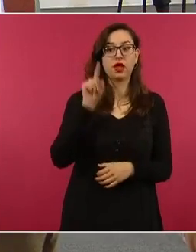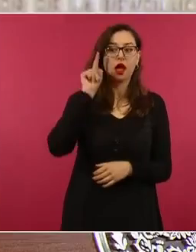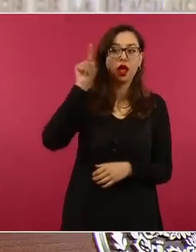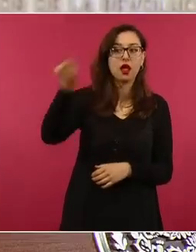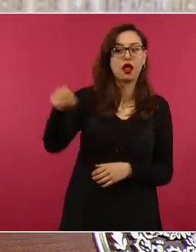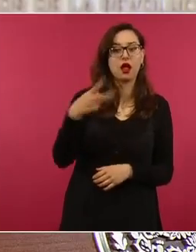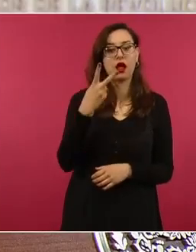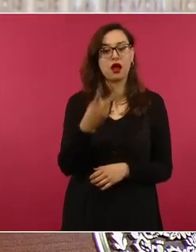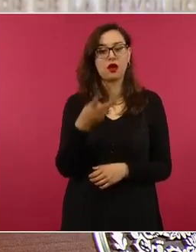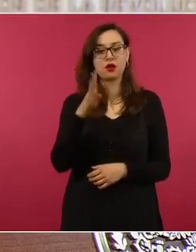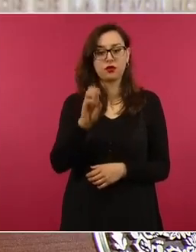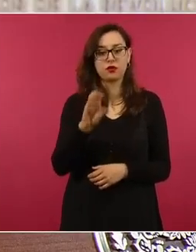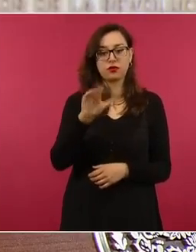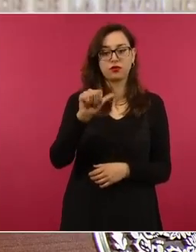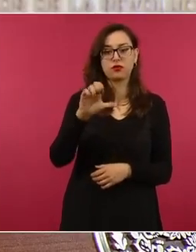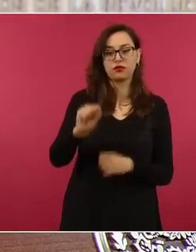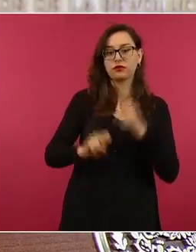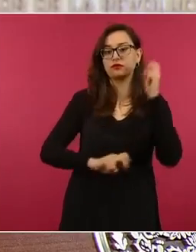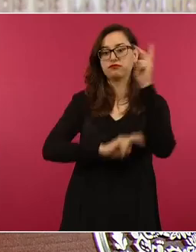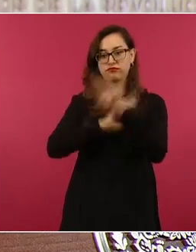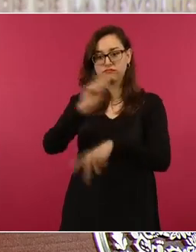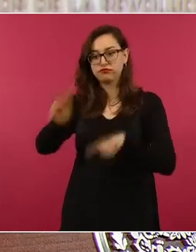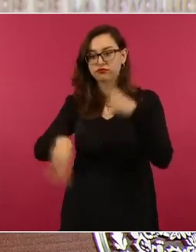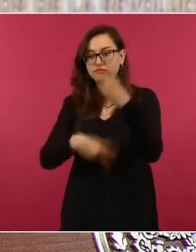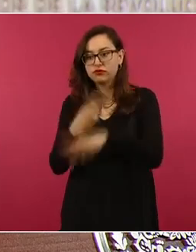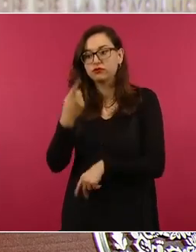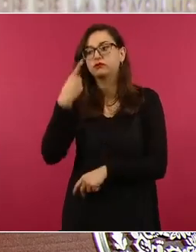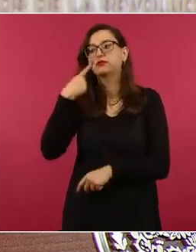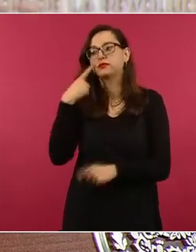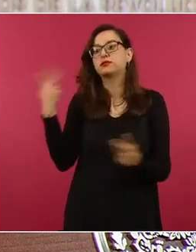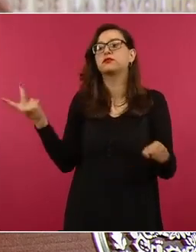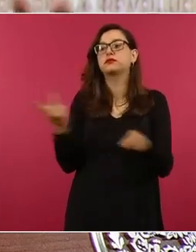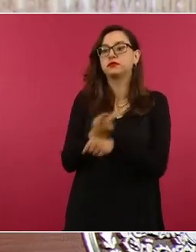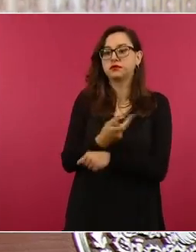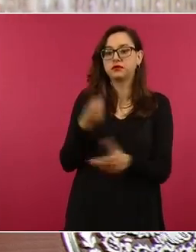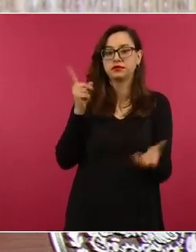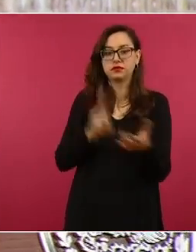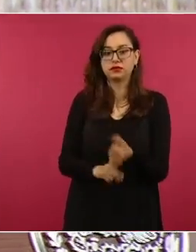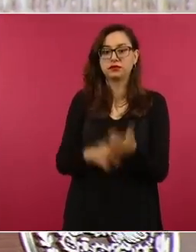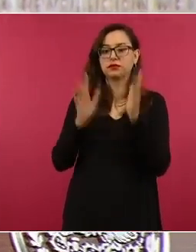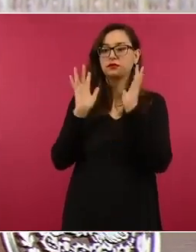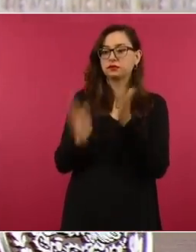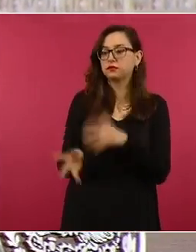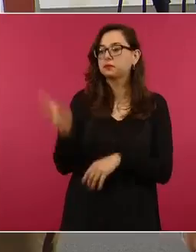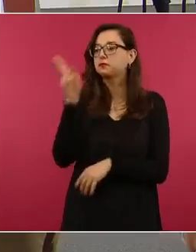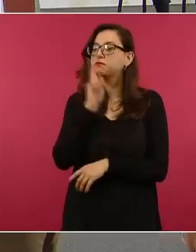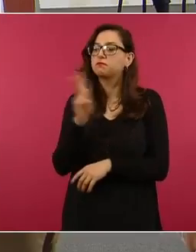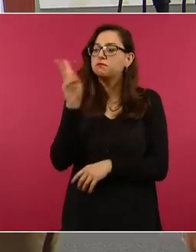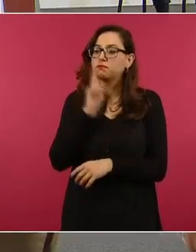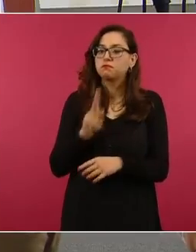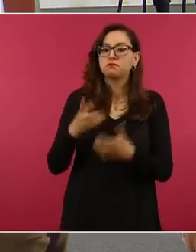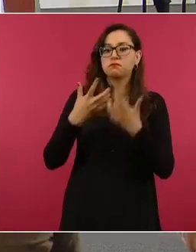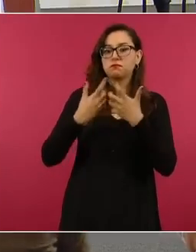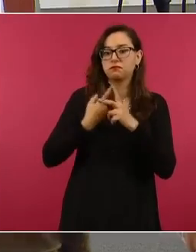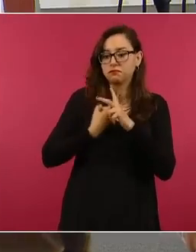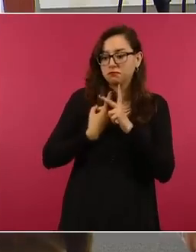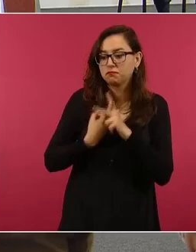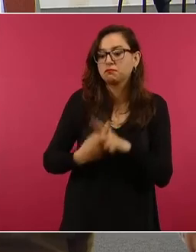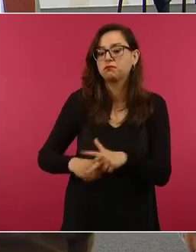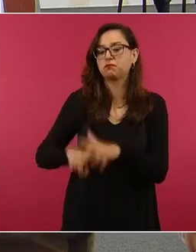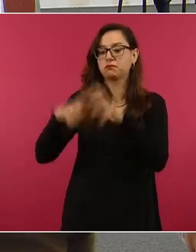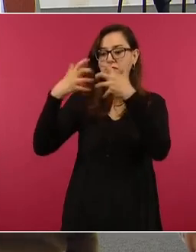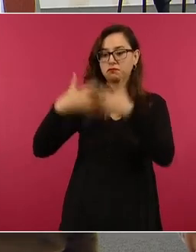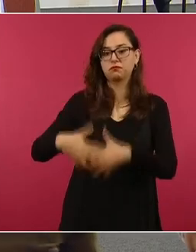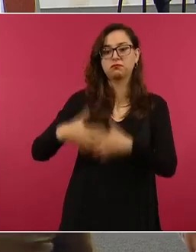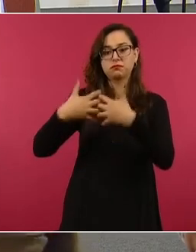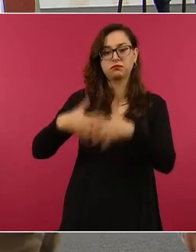precisamente porque estoy en eso. Se está integrando ya Dos Bocas, pero pues se va a manejar Dos